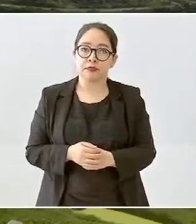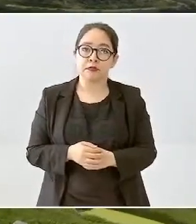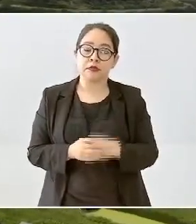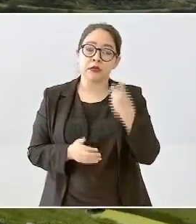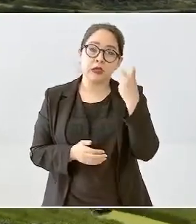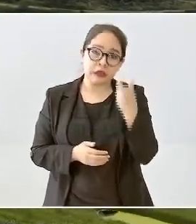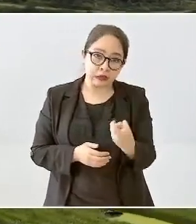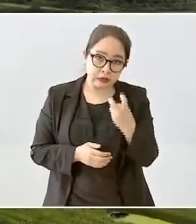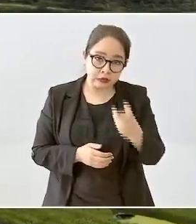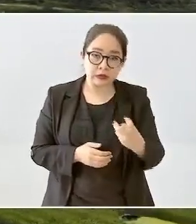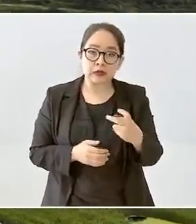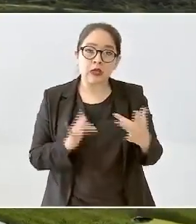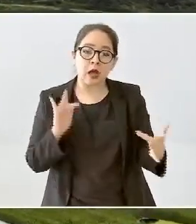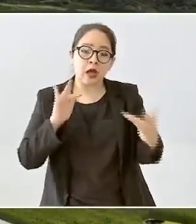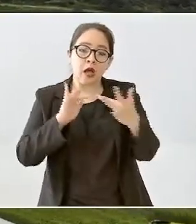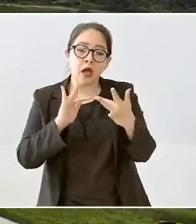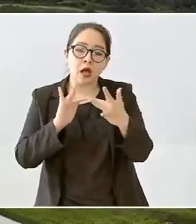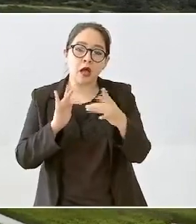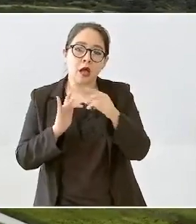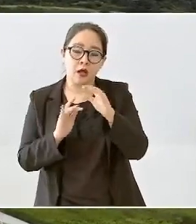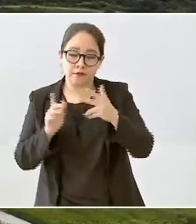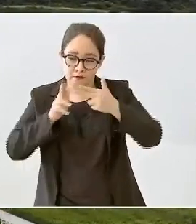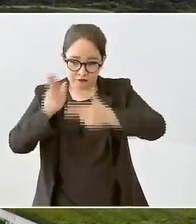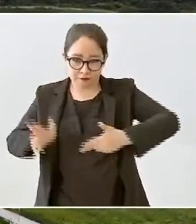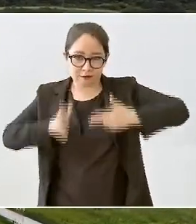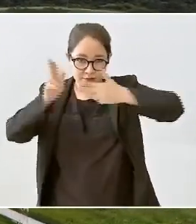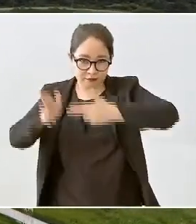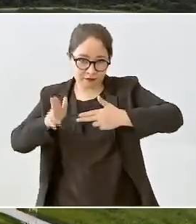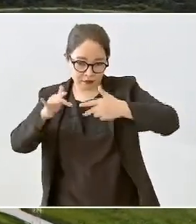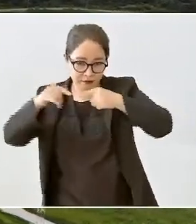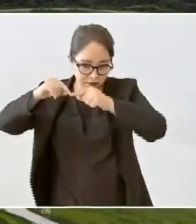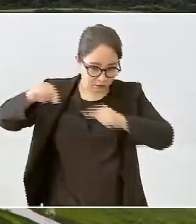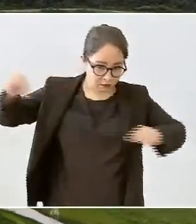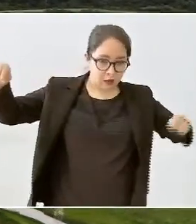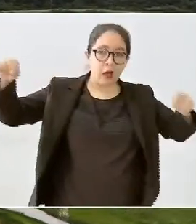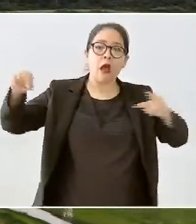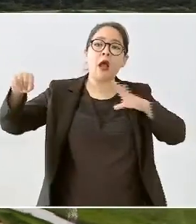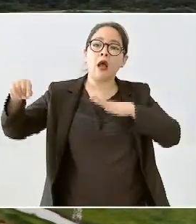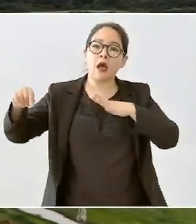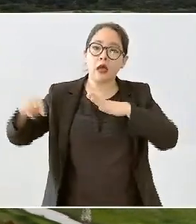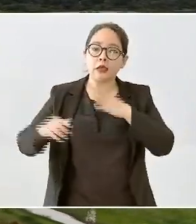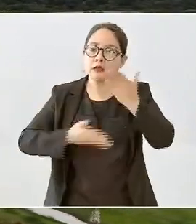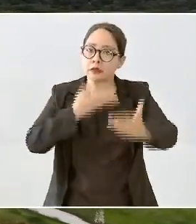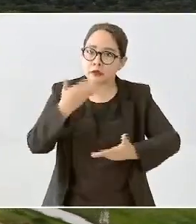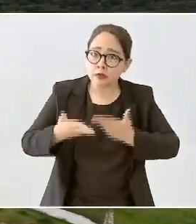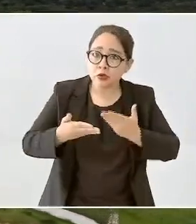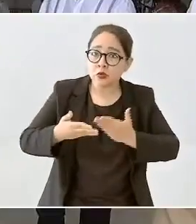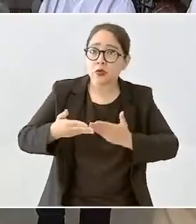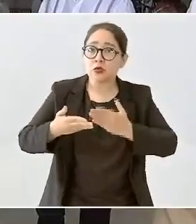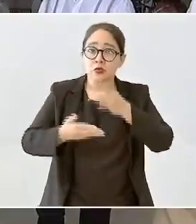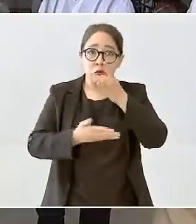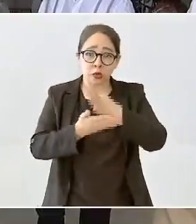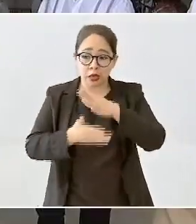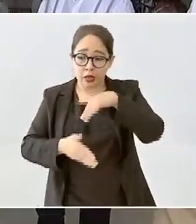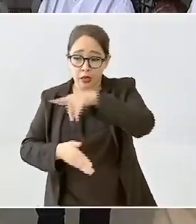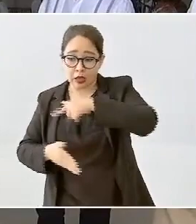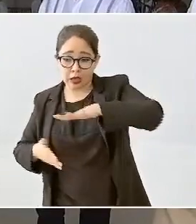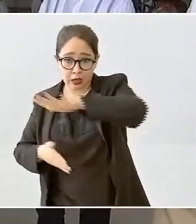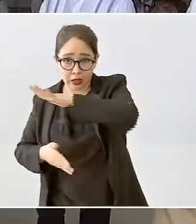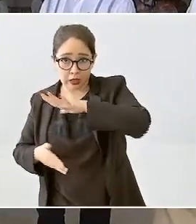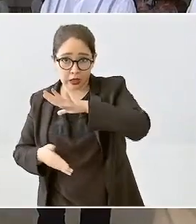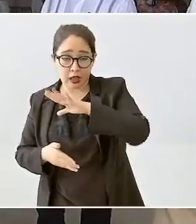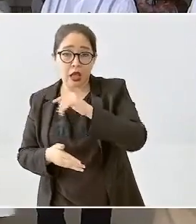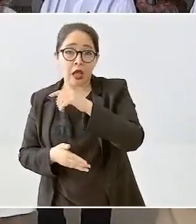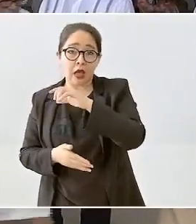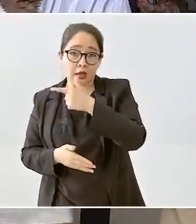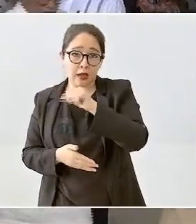su propia terminal intermodal para el ferrocarril que se conectará con esta vía y esta vía dará servicio no nada más a esta zona del Gavilán, sino